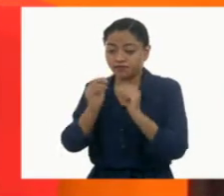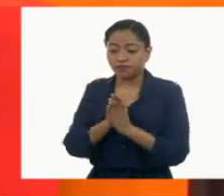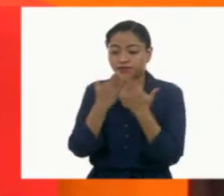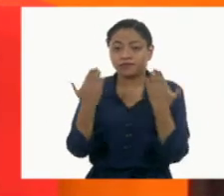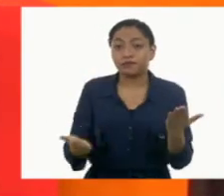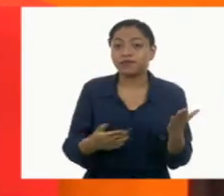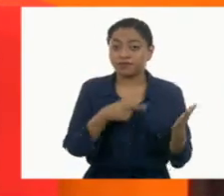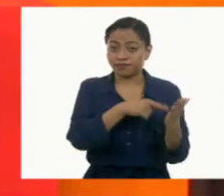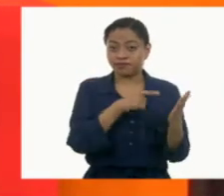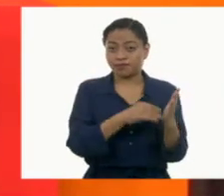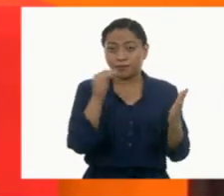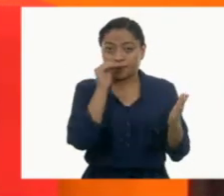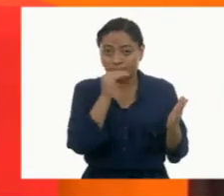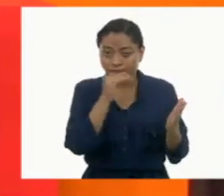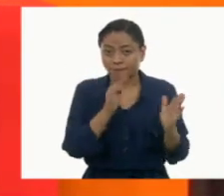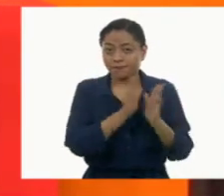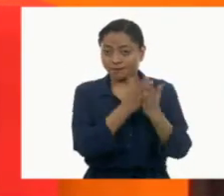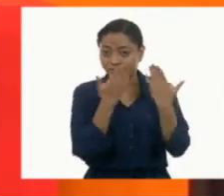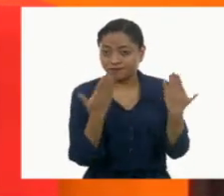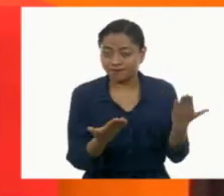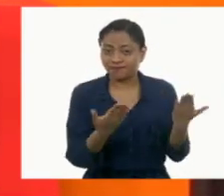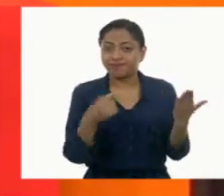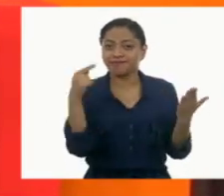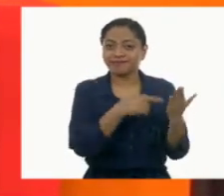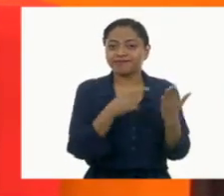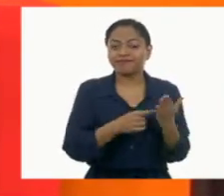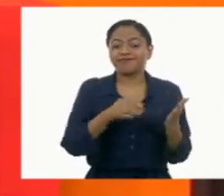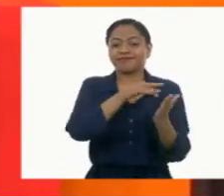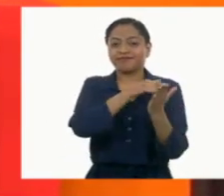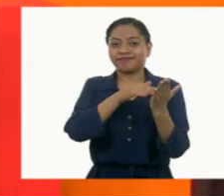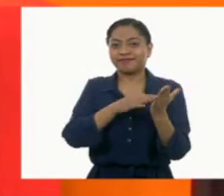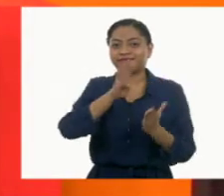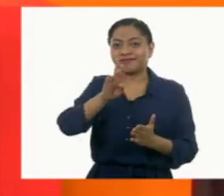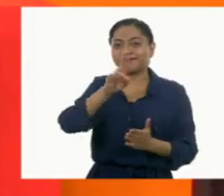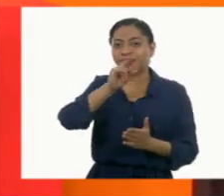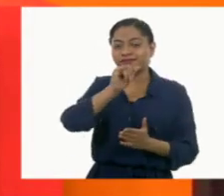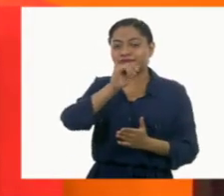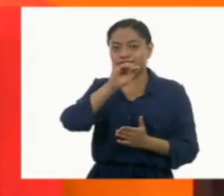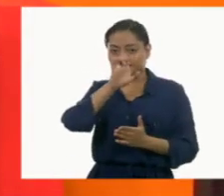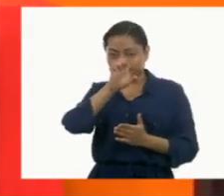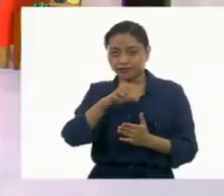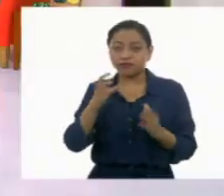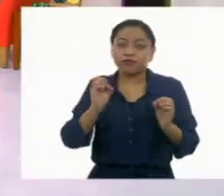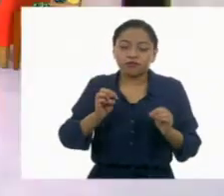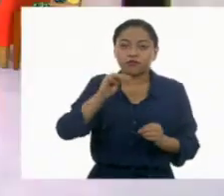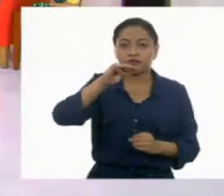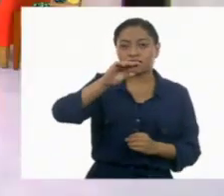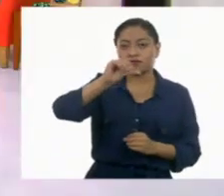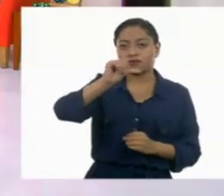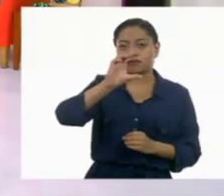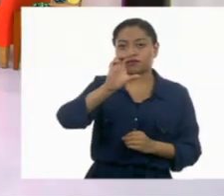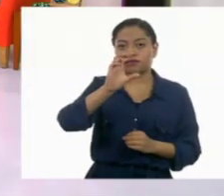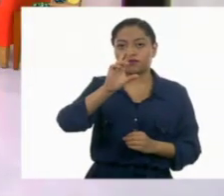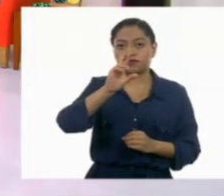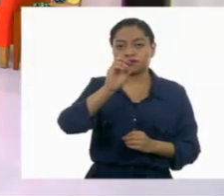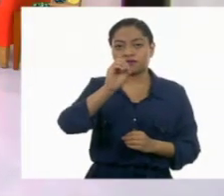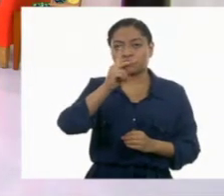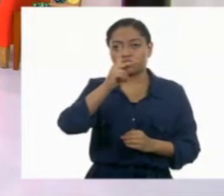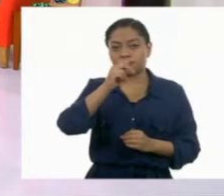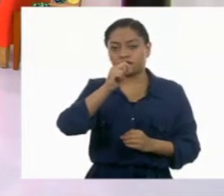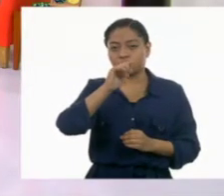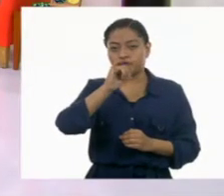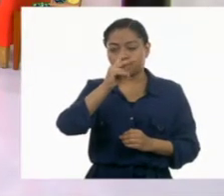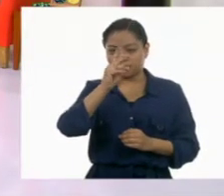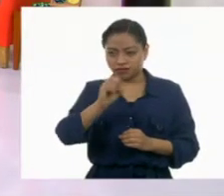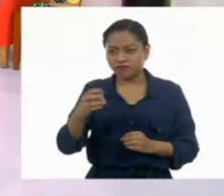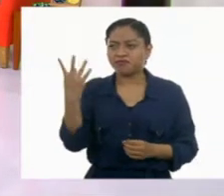Gratuito son precisamente los libros de texto en braille y macrotipo. ¿Cuál sería la sugerencia que tú puedes dar